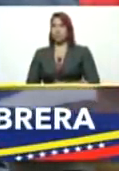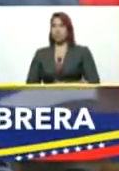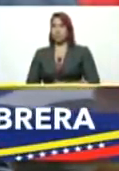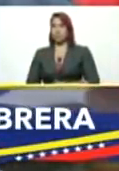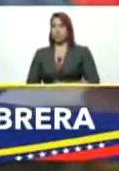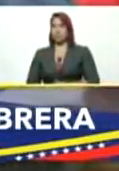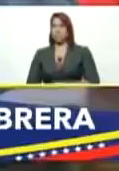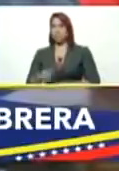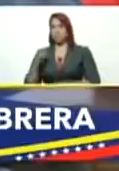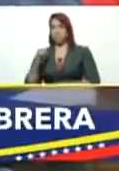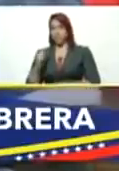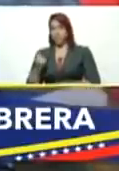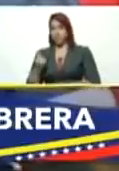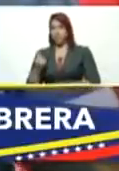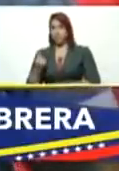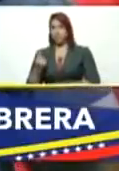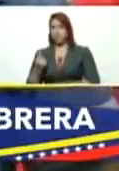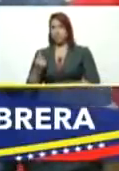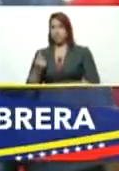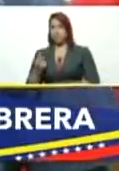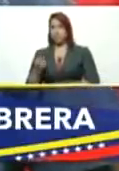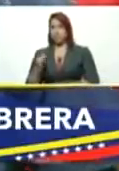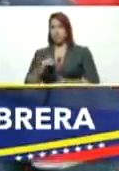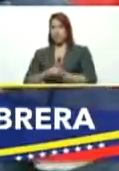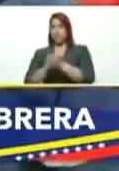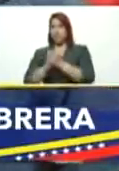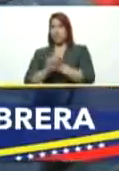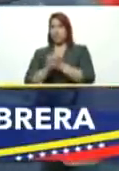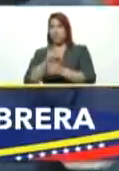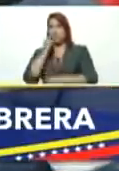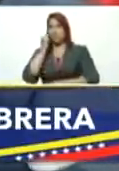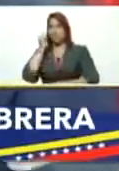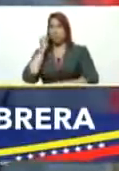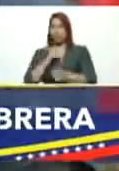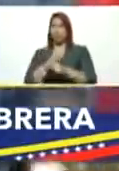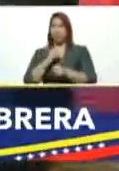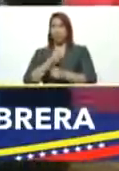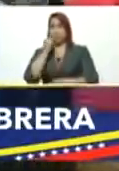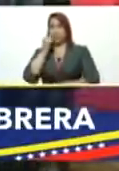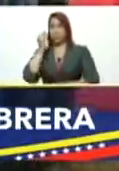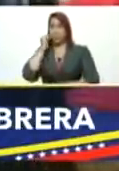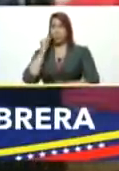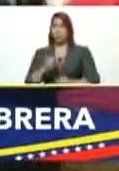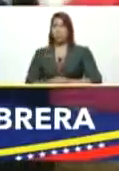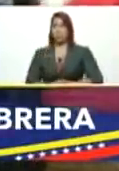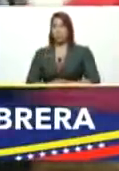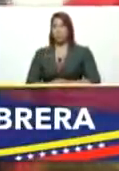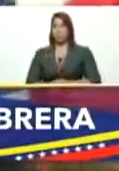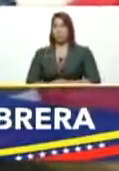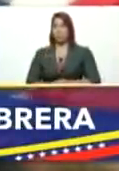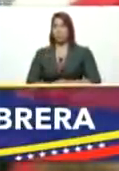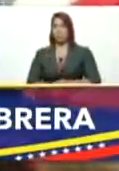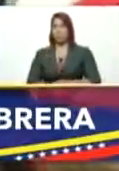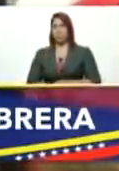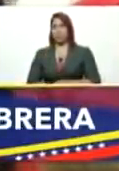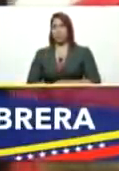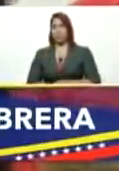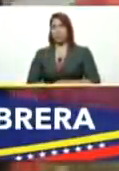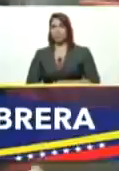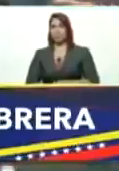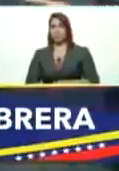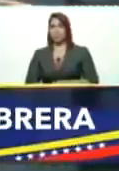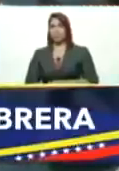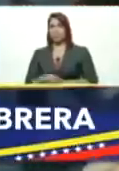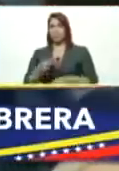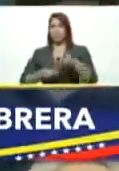primeramente a esta a tus compañeros mira de trabajo y por allá carga cemento y construcción